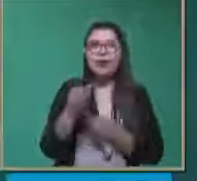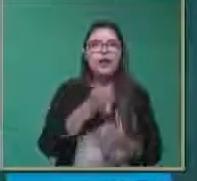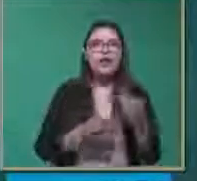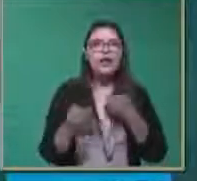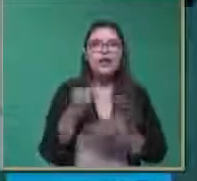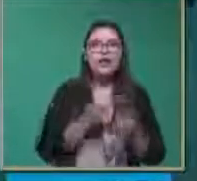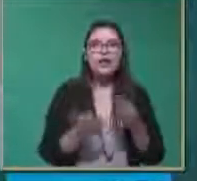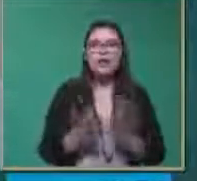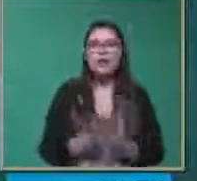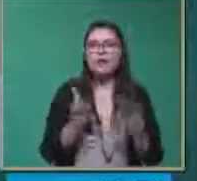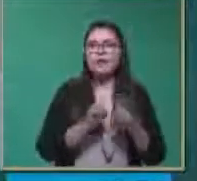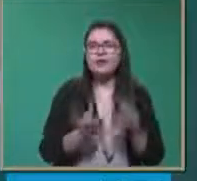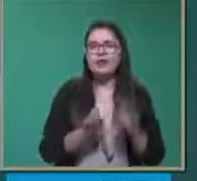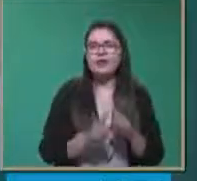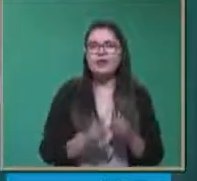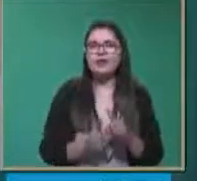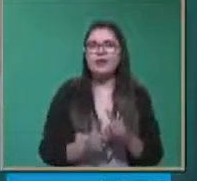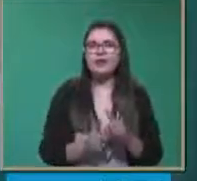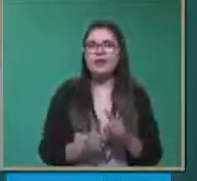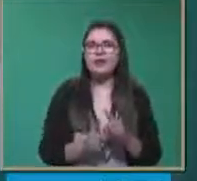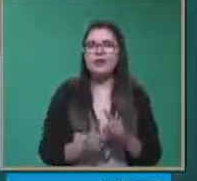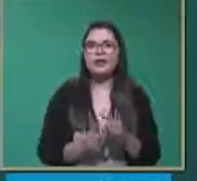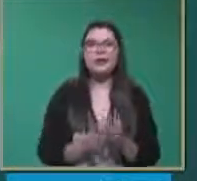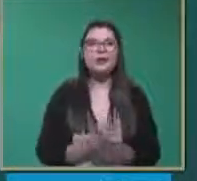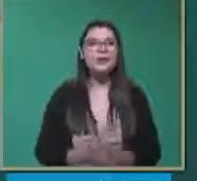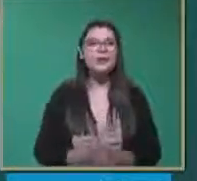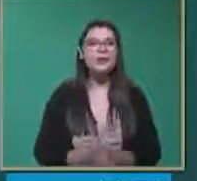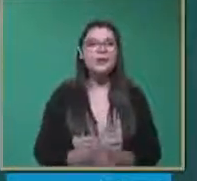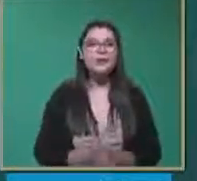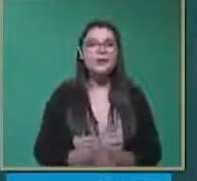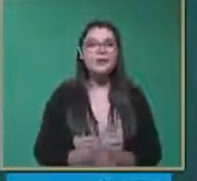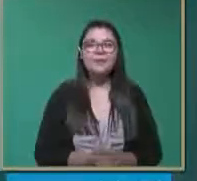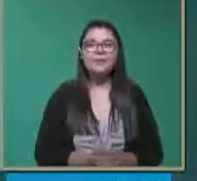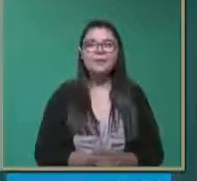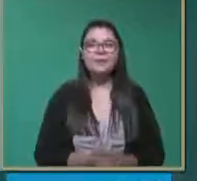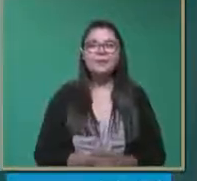palomas. Vamos a ver, el librito, obvio.